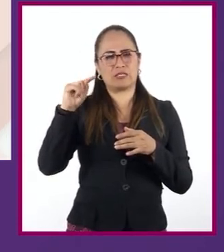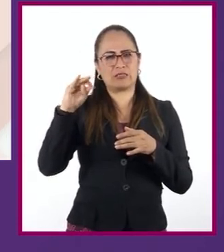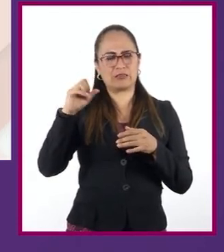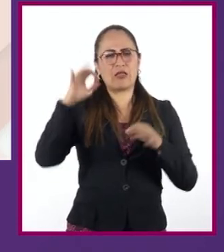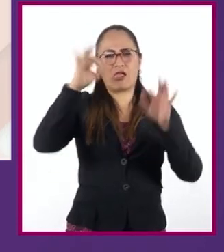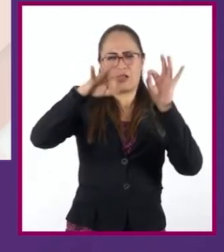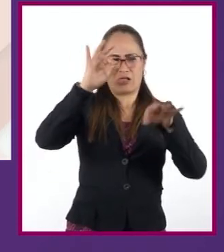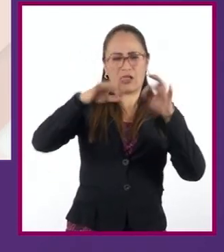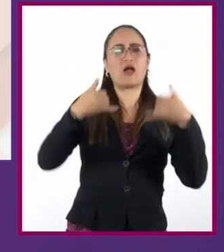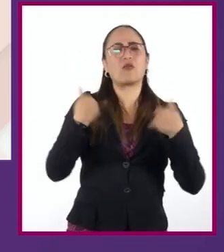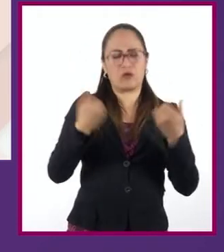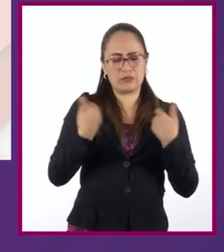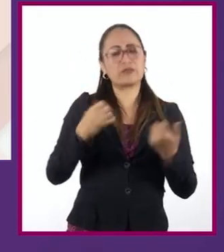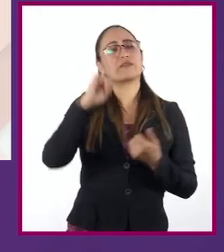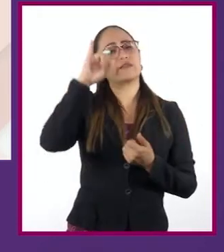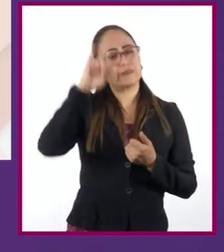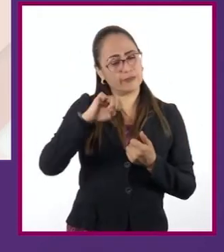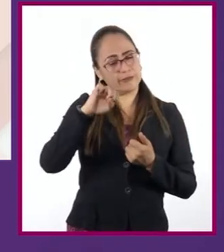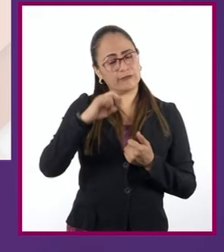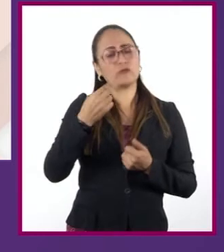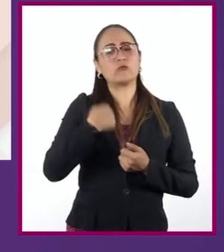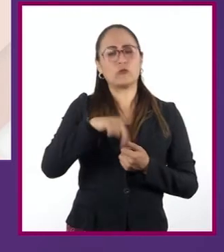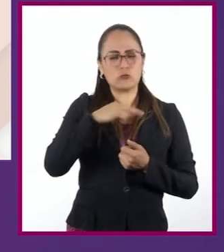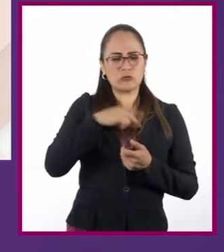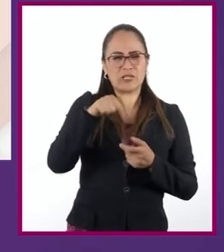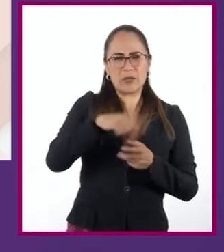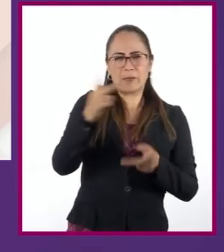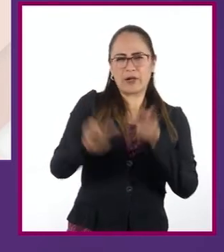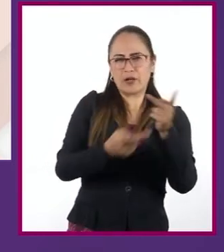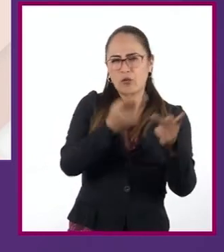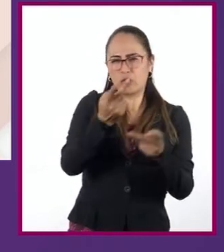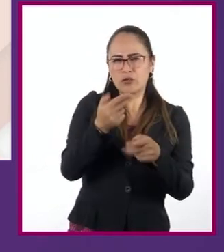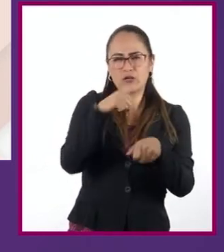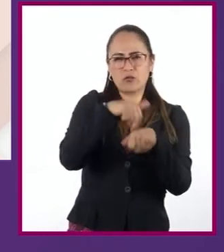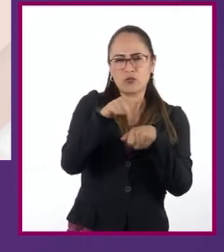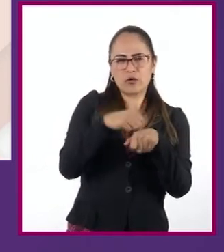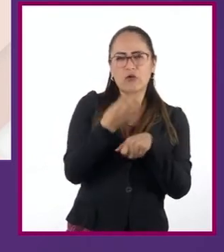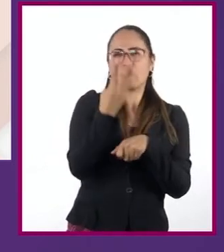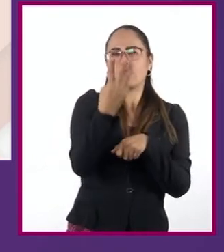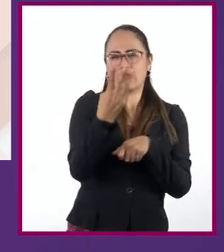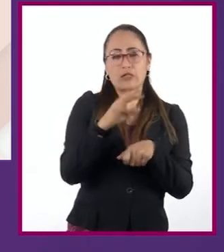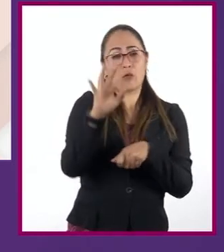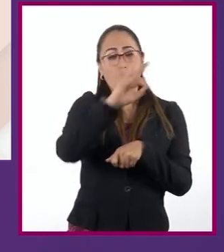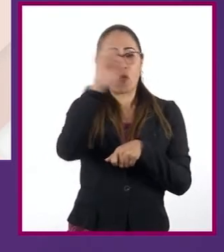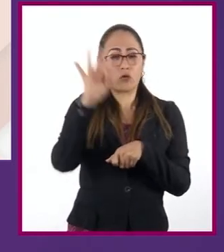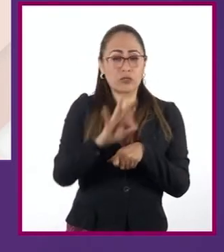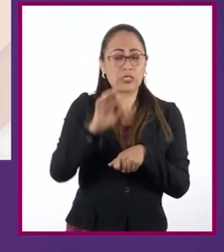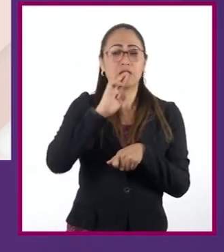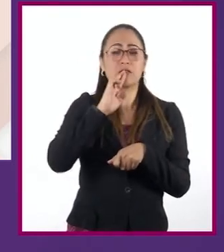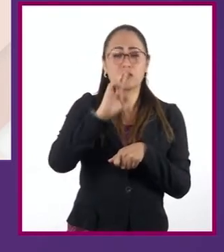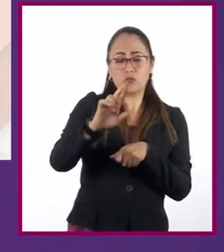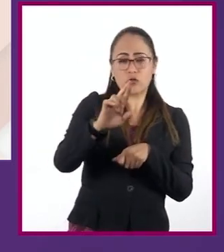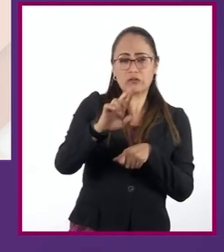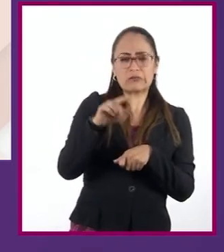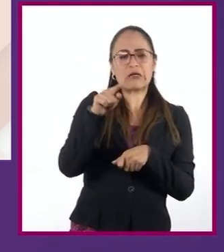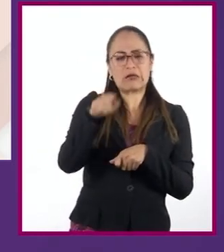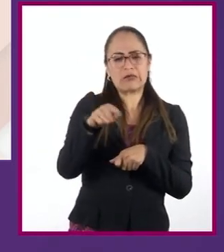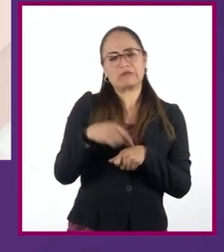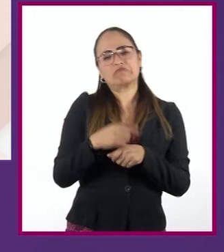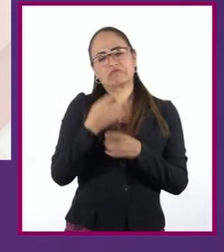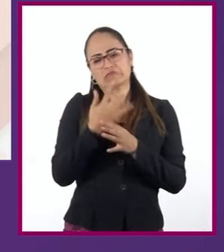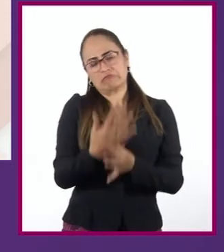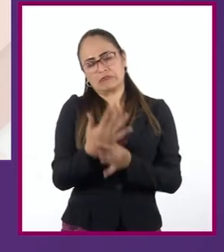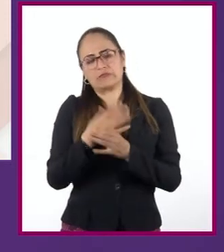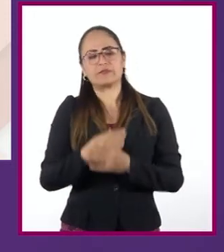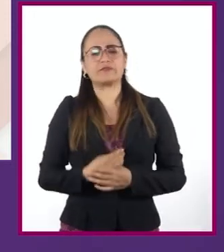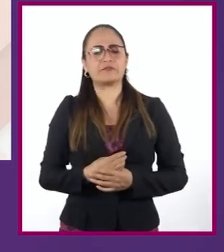adolescentes. Esto lo pudimos comprobar en la pregunta 3, con el alto porcentaje de respuestas en las que se menciona